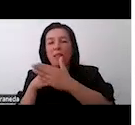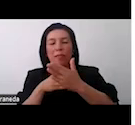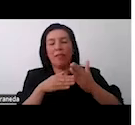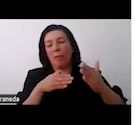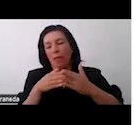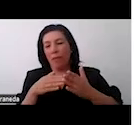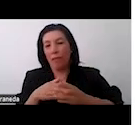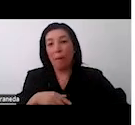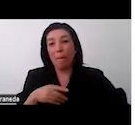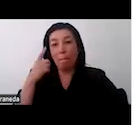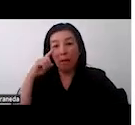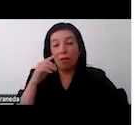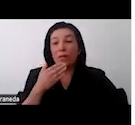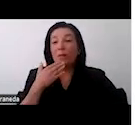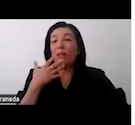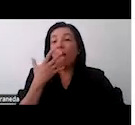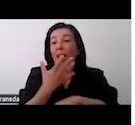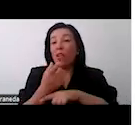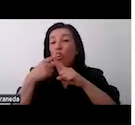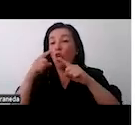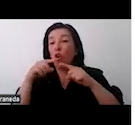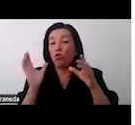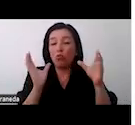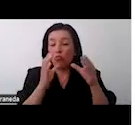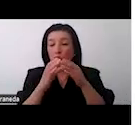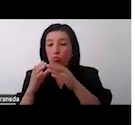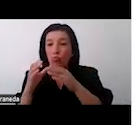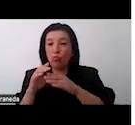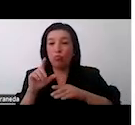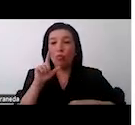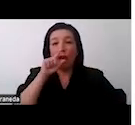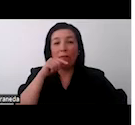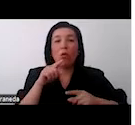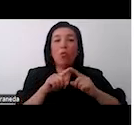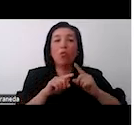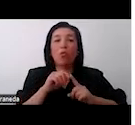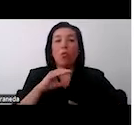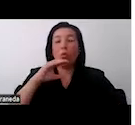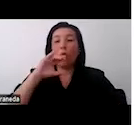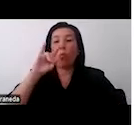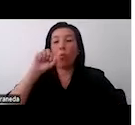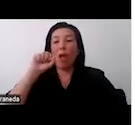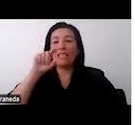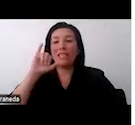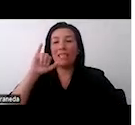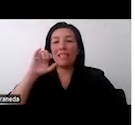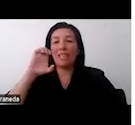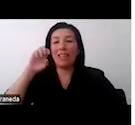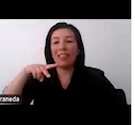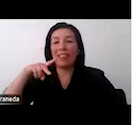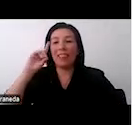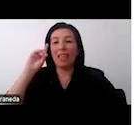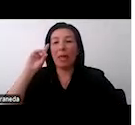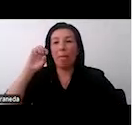Sin embargo, también existen otras clasificaciones de aves. Están las cuasi endémicas, que son las que se